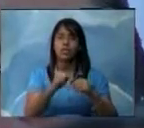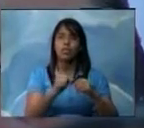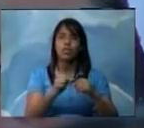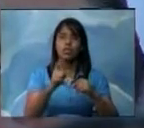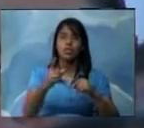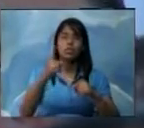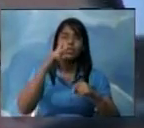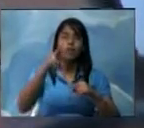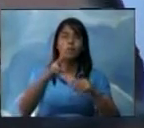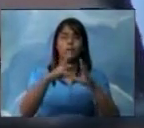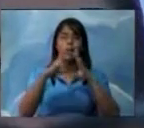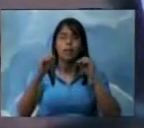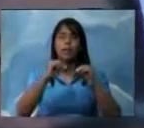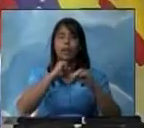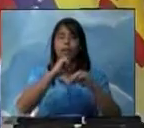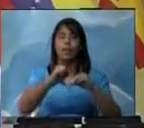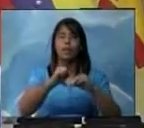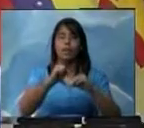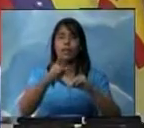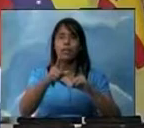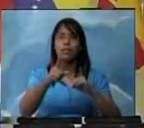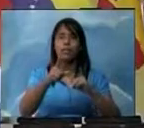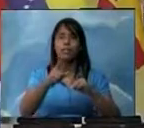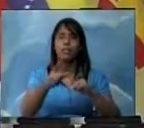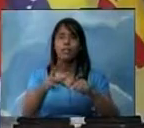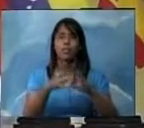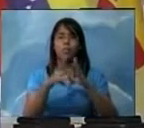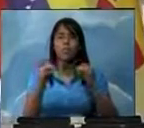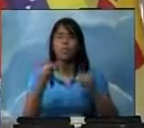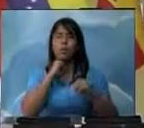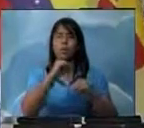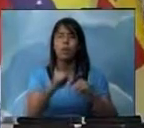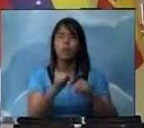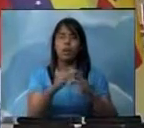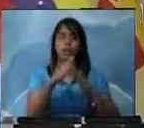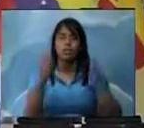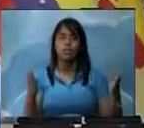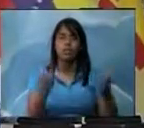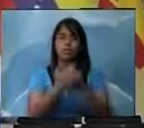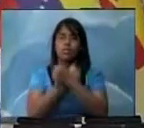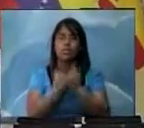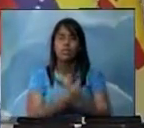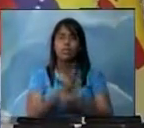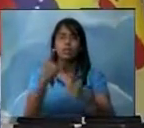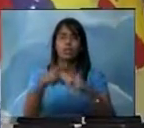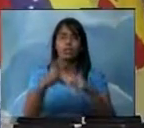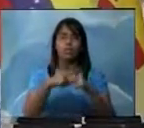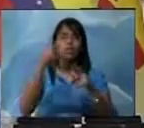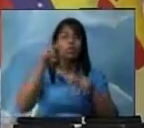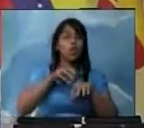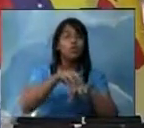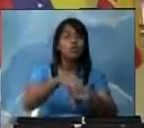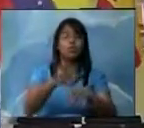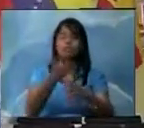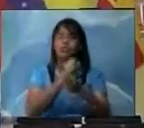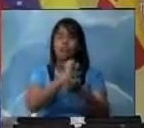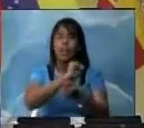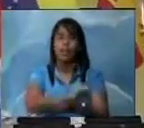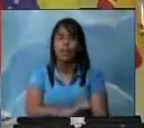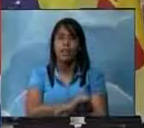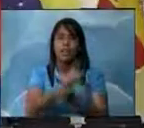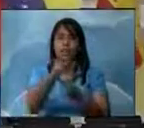las naciones y los apabullaban, los mataban, se los llevaban como